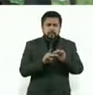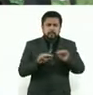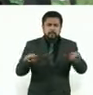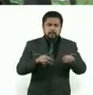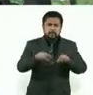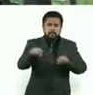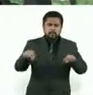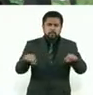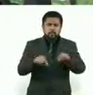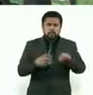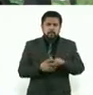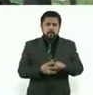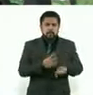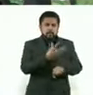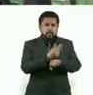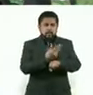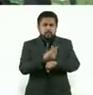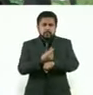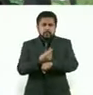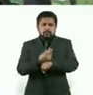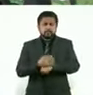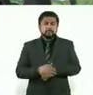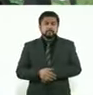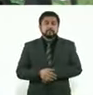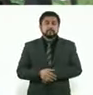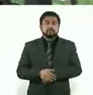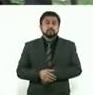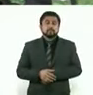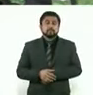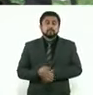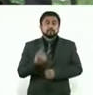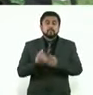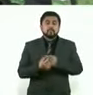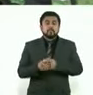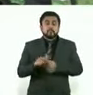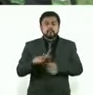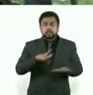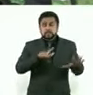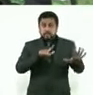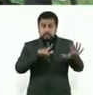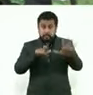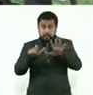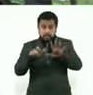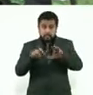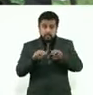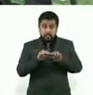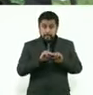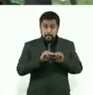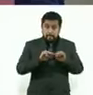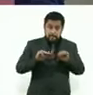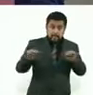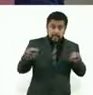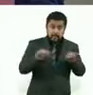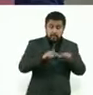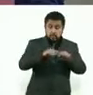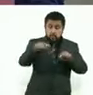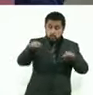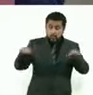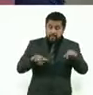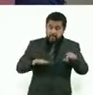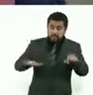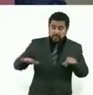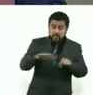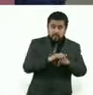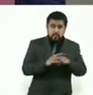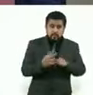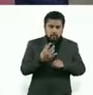repavimentación, y el resto corresponde a casi 700.000 metros cuadrados de bacheo y de mapeos,